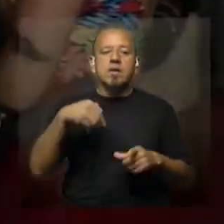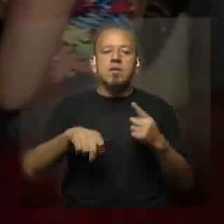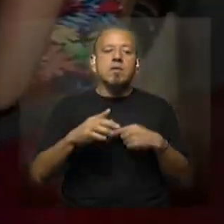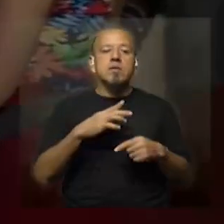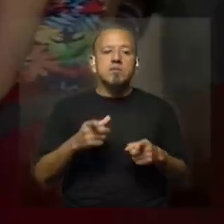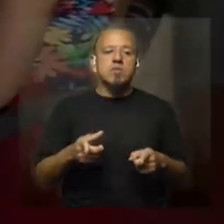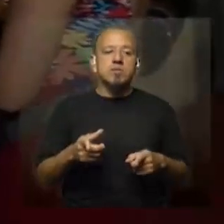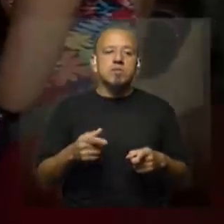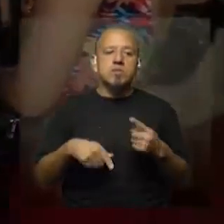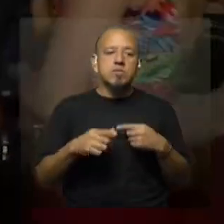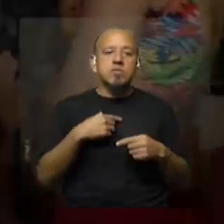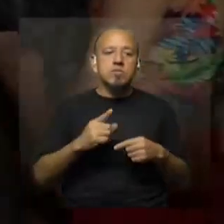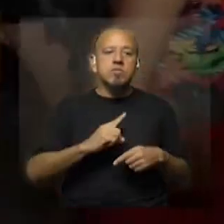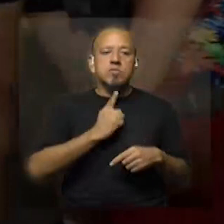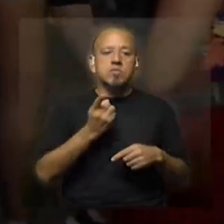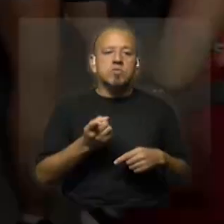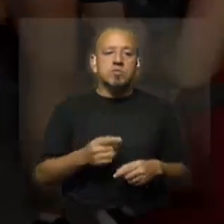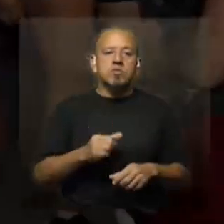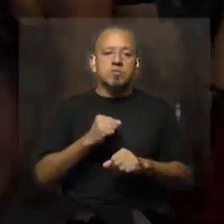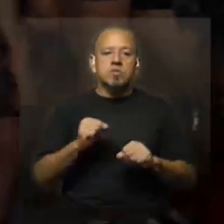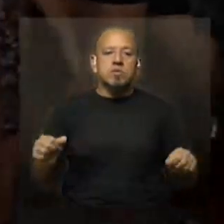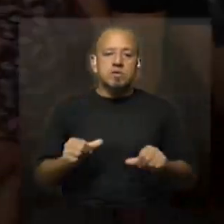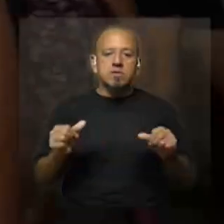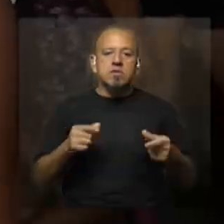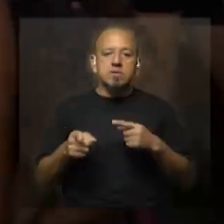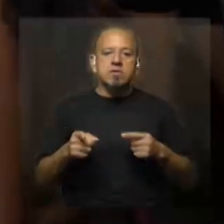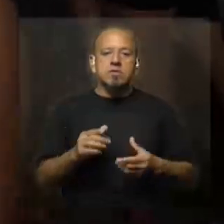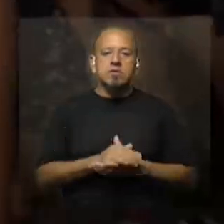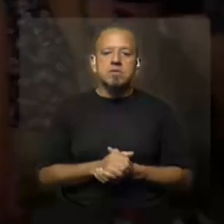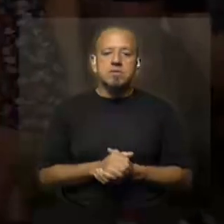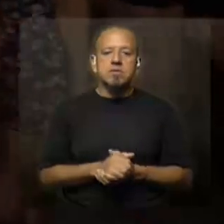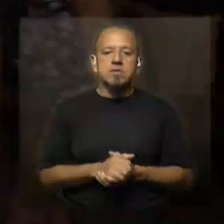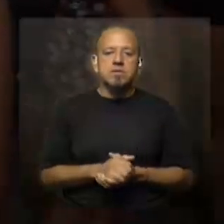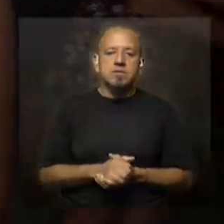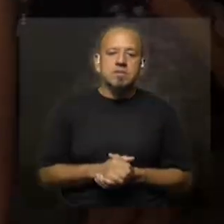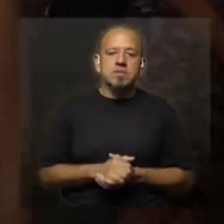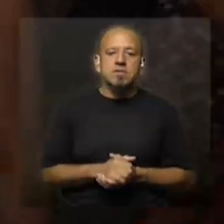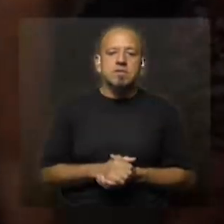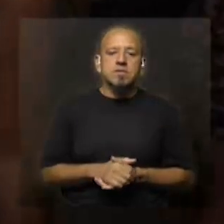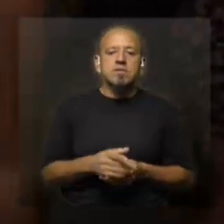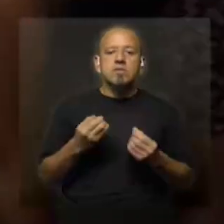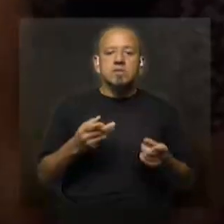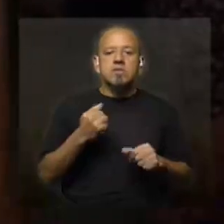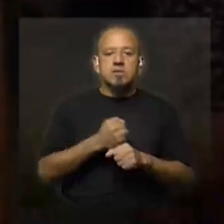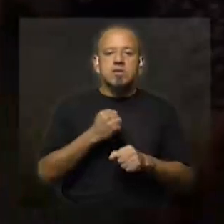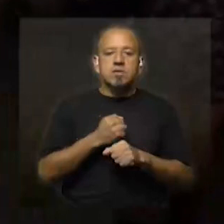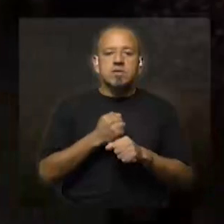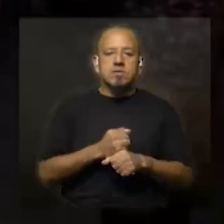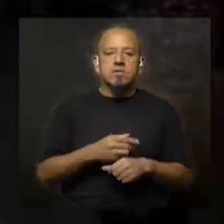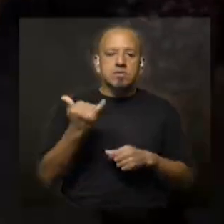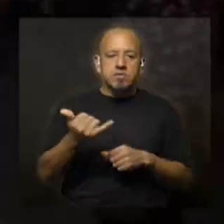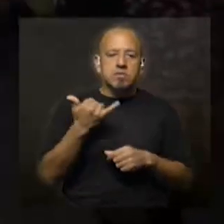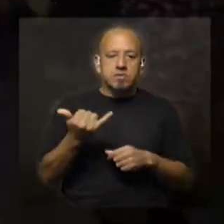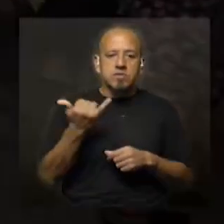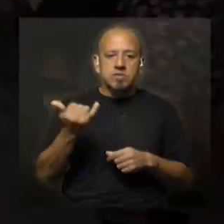nosotros también es un inmenso orgullo y poder lograrlo y nada. Seguramente va a gustar porque vienen trabajando hace muchísimo. Yo estoy hace un rato